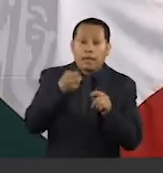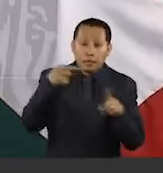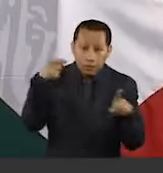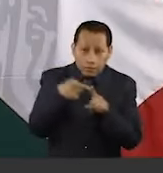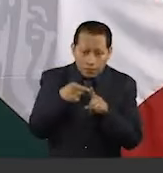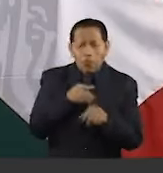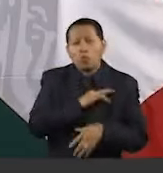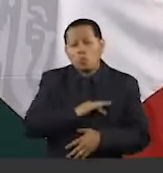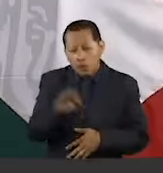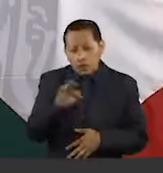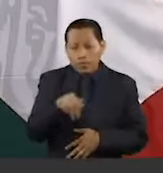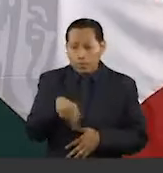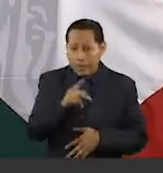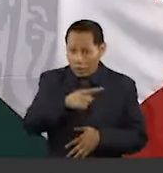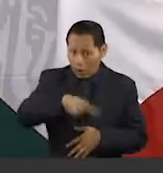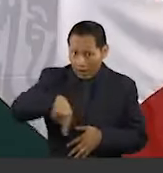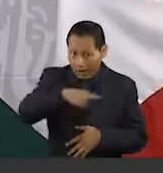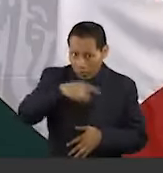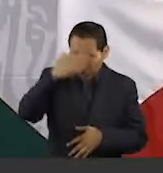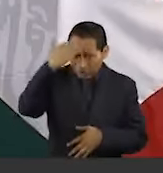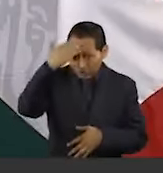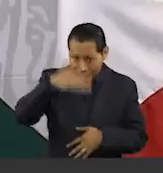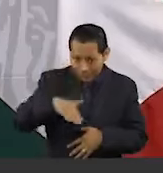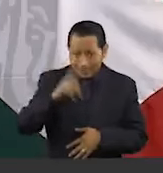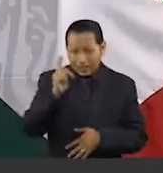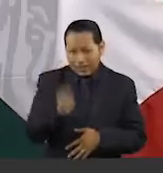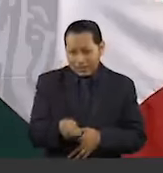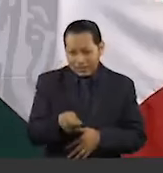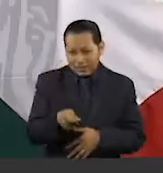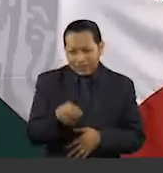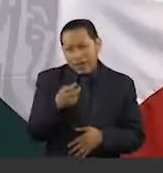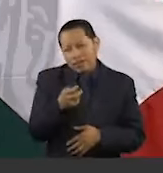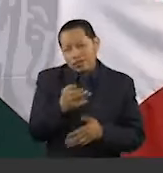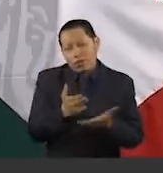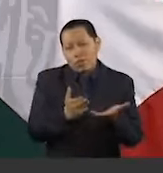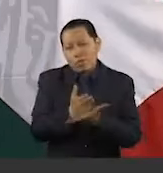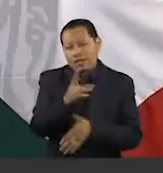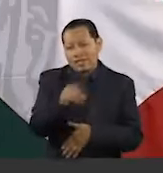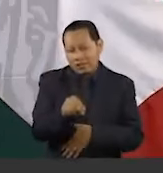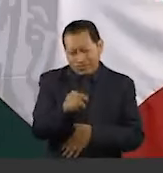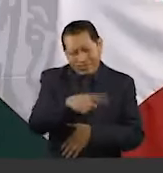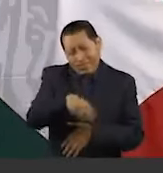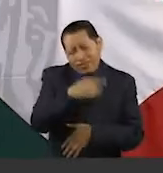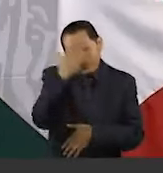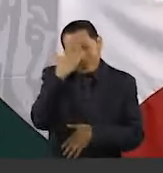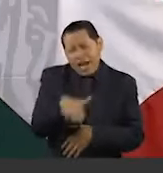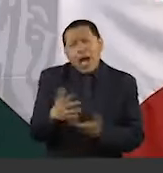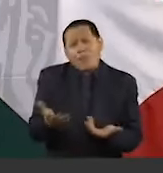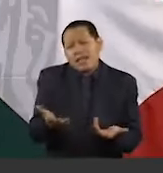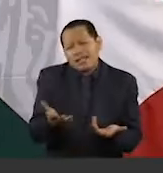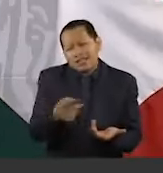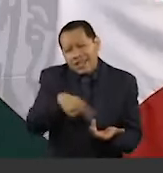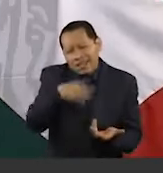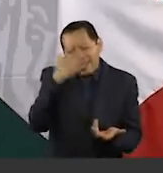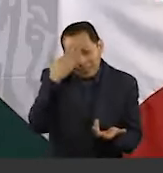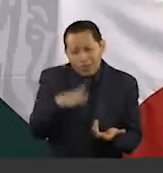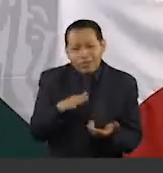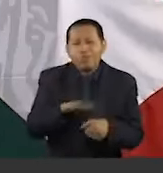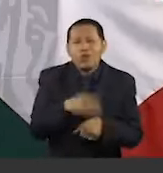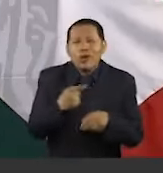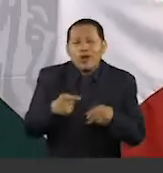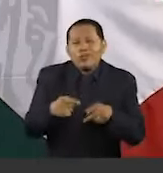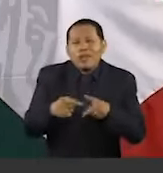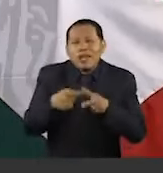aunque ellos saben que de ahí no va a pasar. Ellos lo saben, pues es que, insisto, es